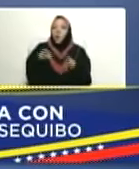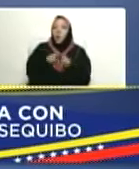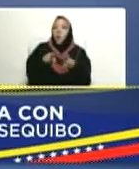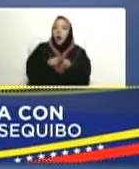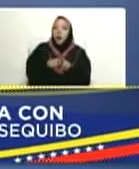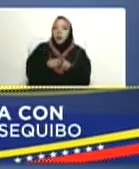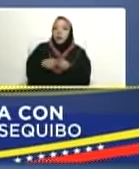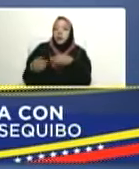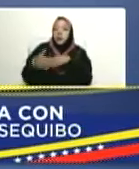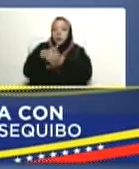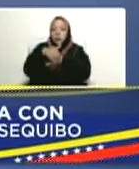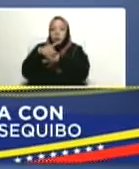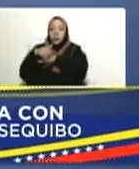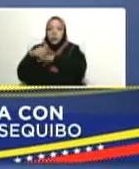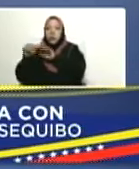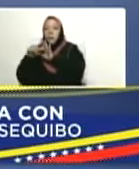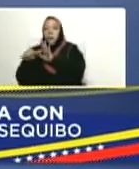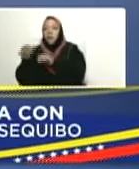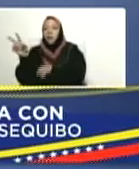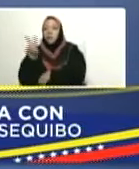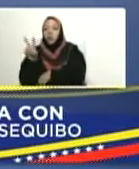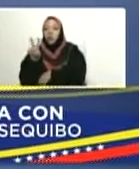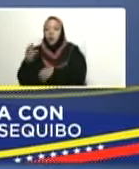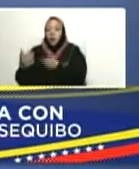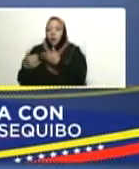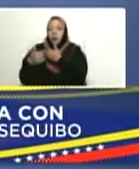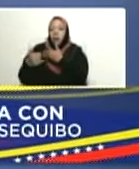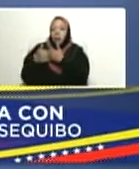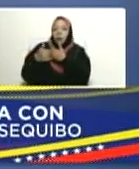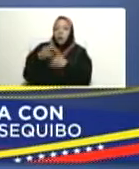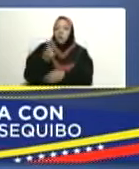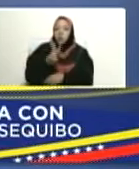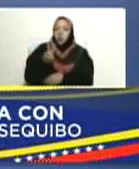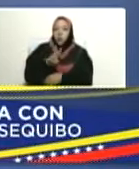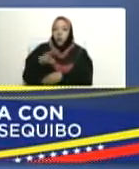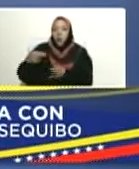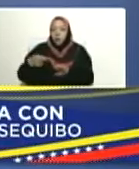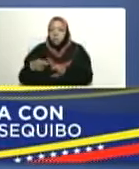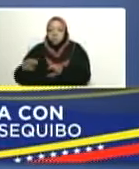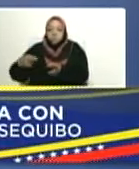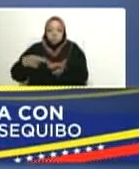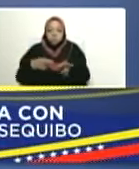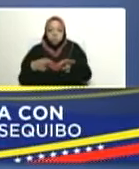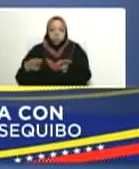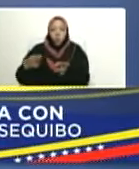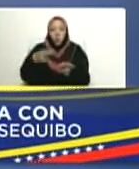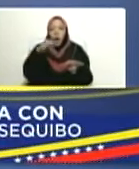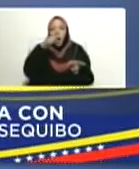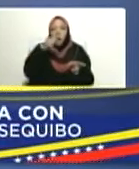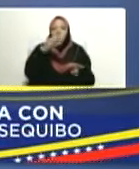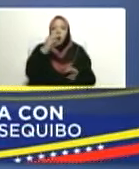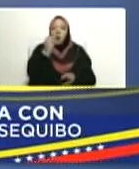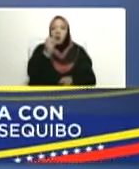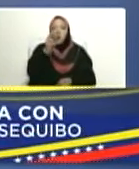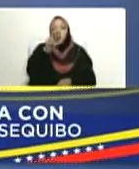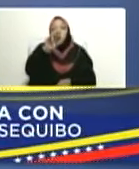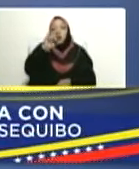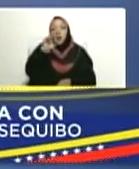los británicos amenazaban con invadir y tomar el Orinoco y tomar el oriente de Venezuela para